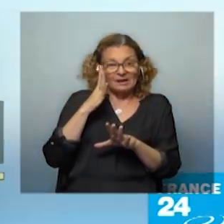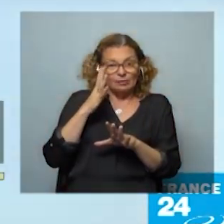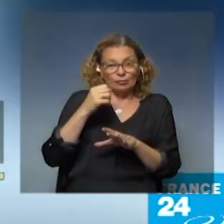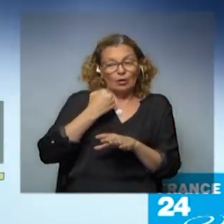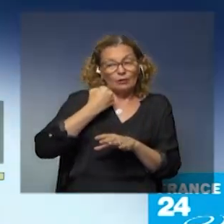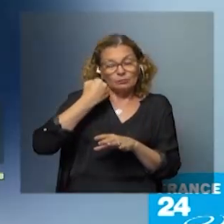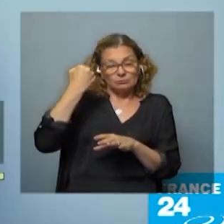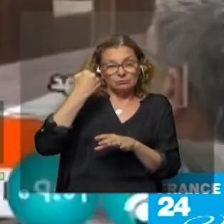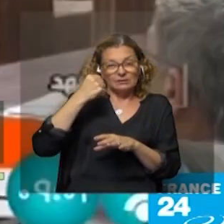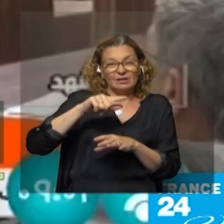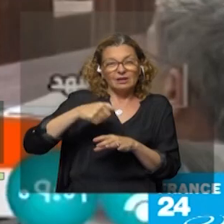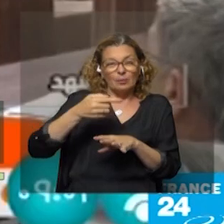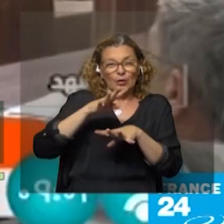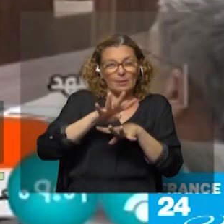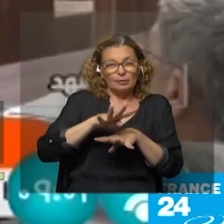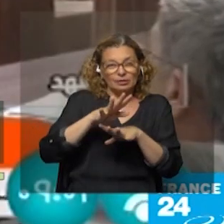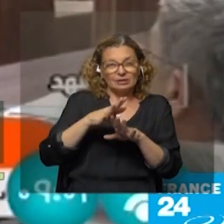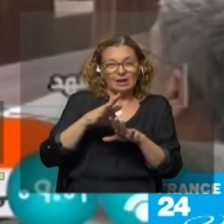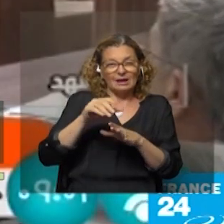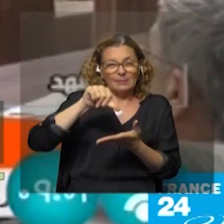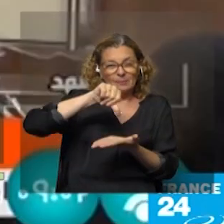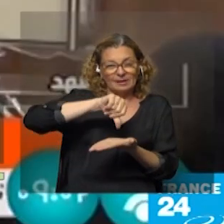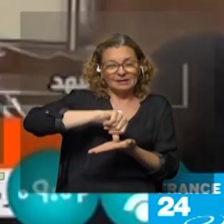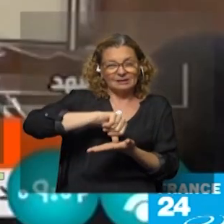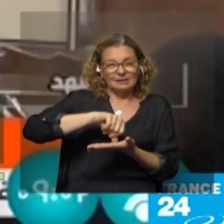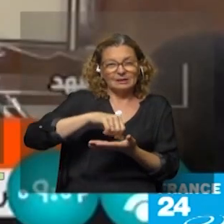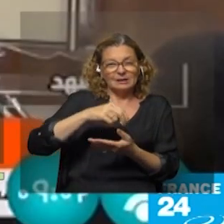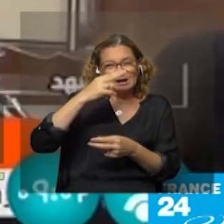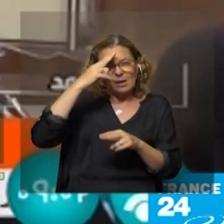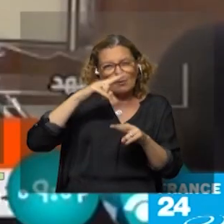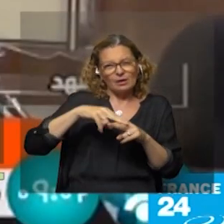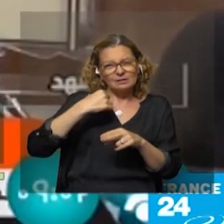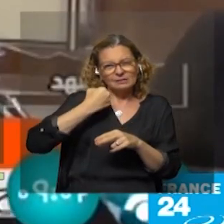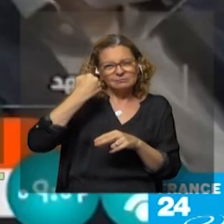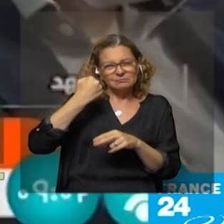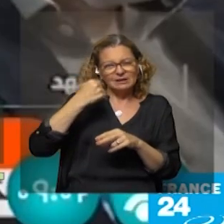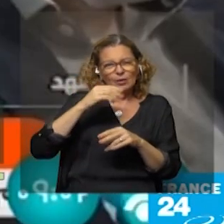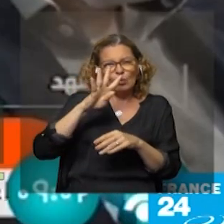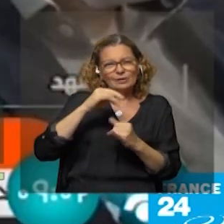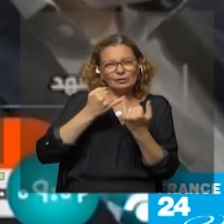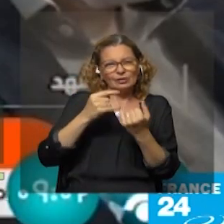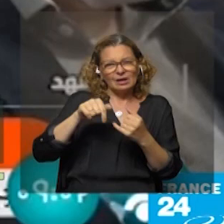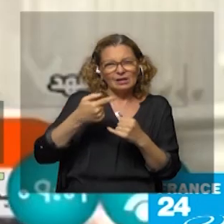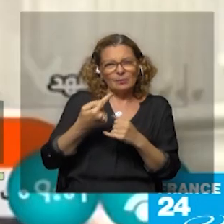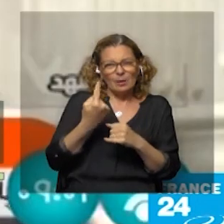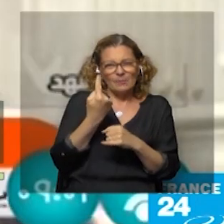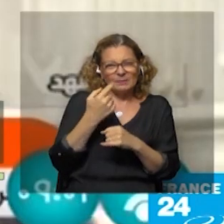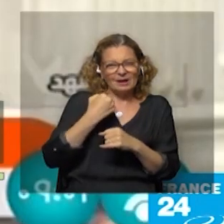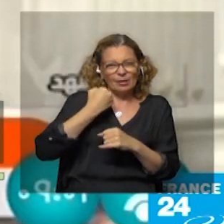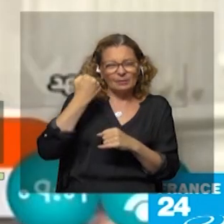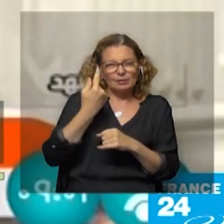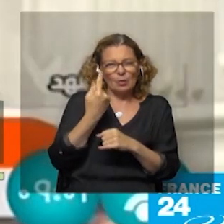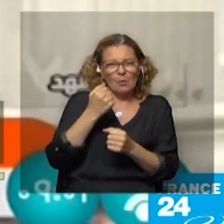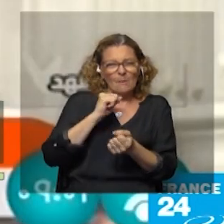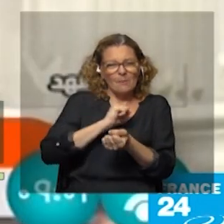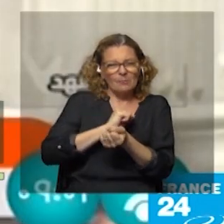ejecutados en relación con las protestas en todo el país la ejecución de ragnabard se produce cuatro días después del primer ahorcamiento de un preso